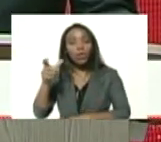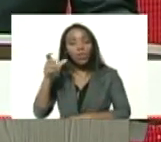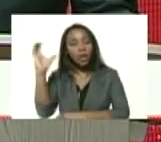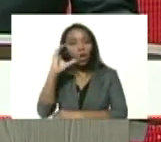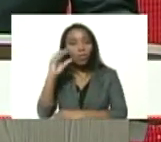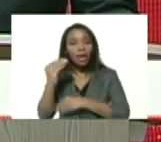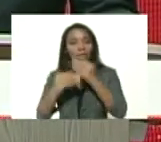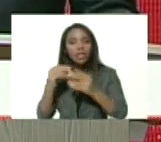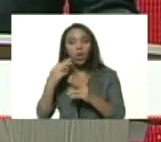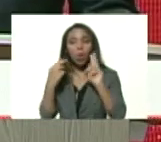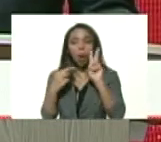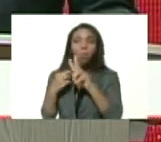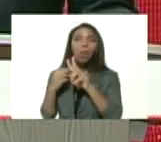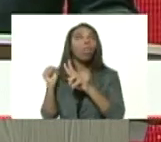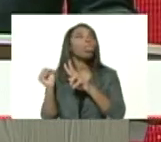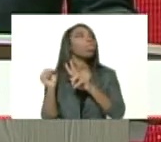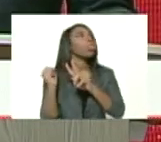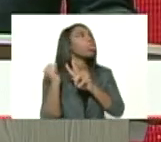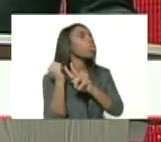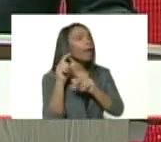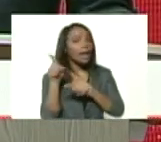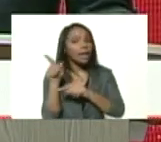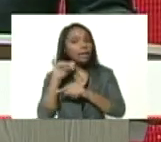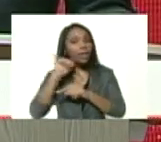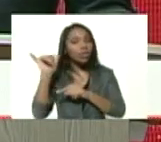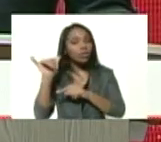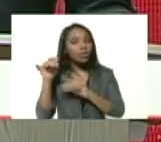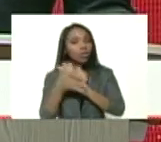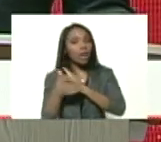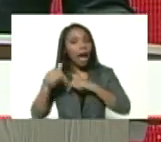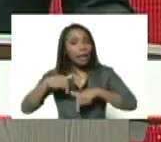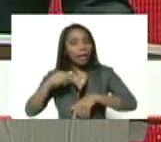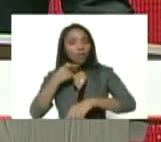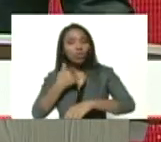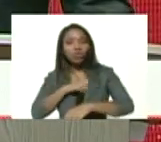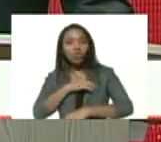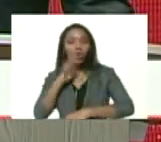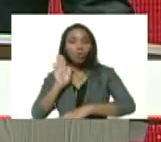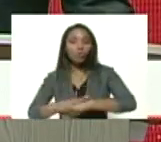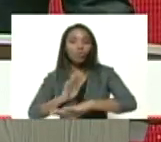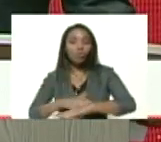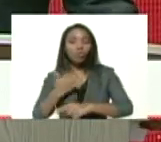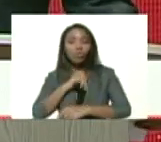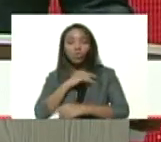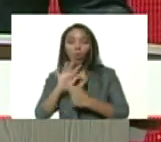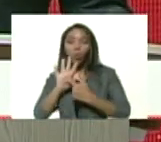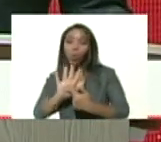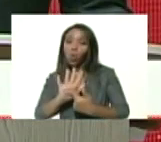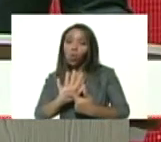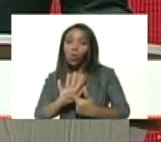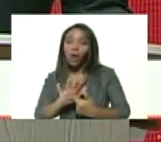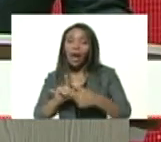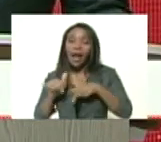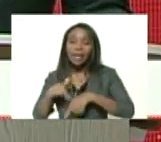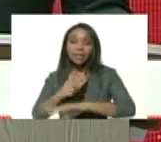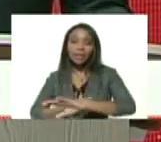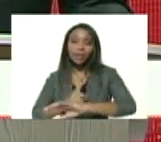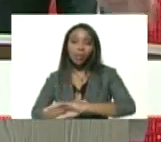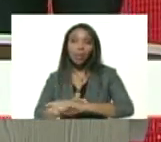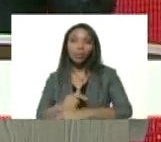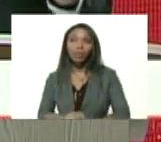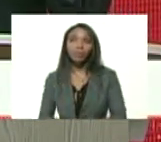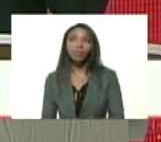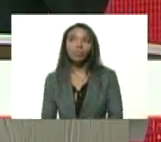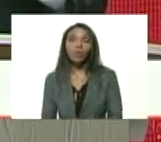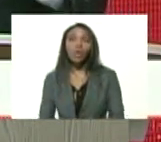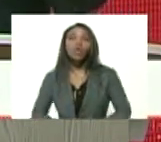esta denuncia. Y aquí denunciamos, aquí estamos señalando en este momento